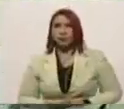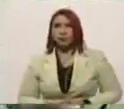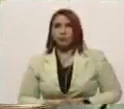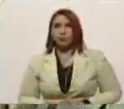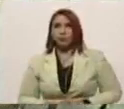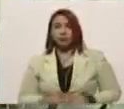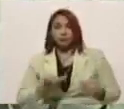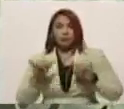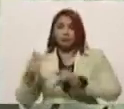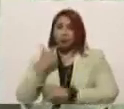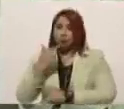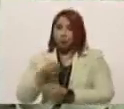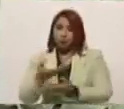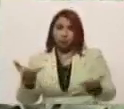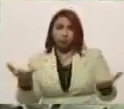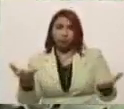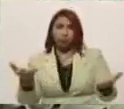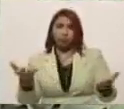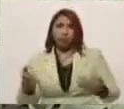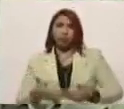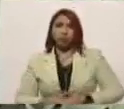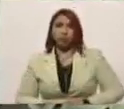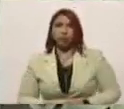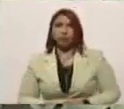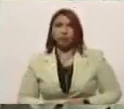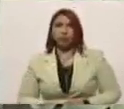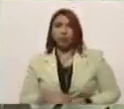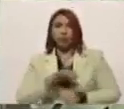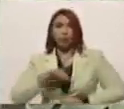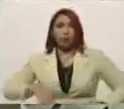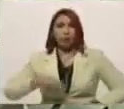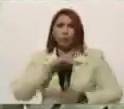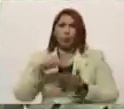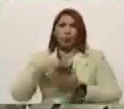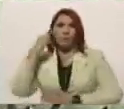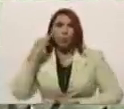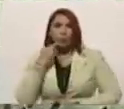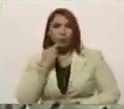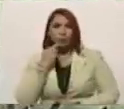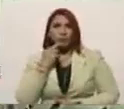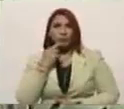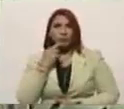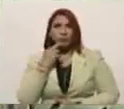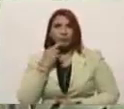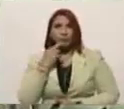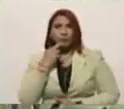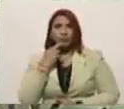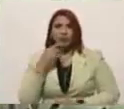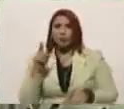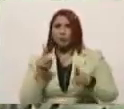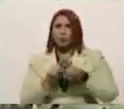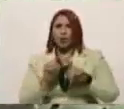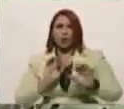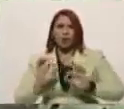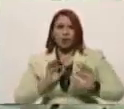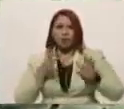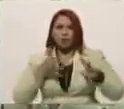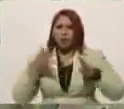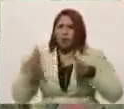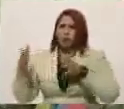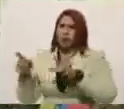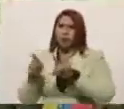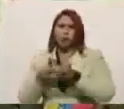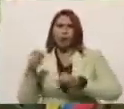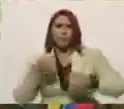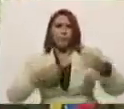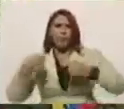mismo le digo a ustedes. Una Fuerza Armada Nacional Bolivariana es como un entrenador, es como un peleador de